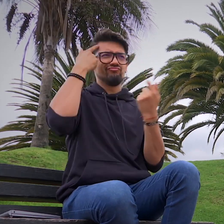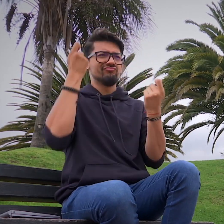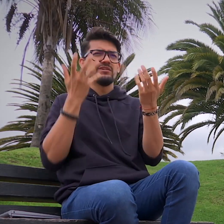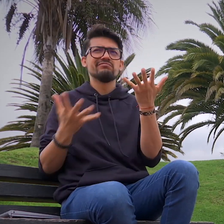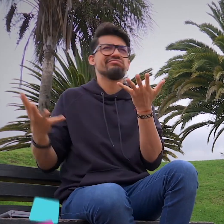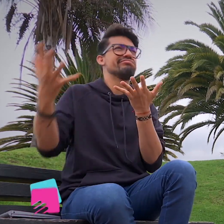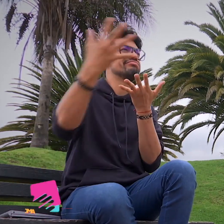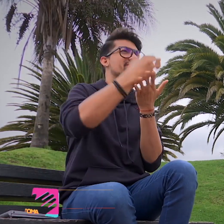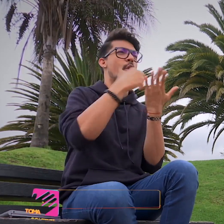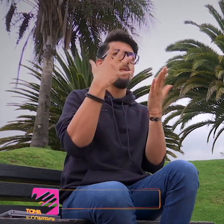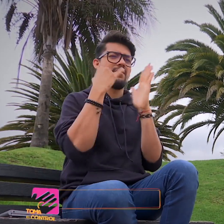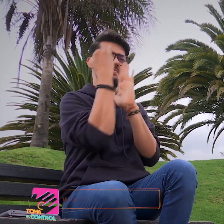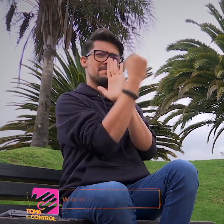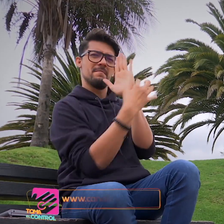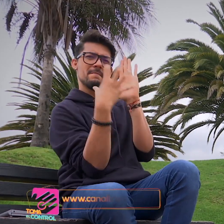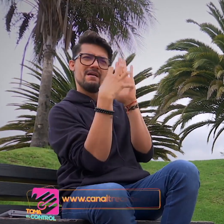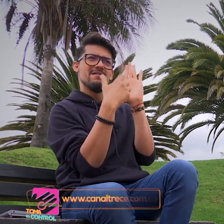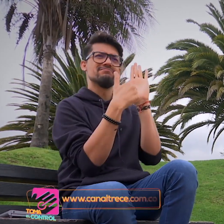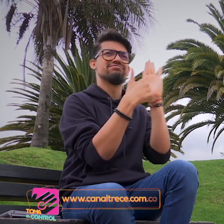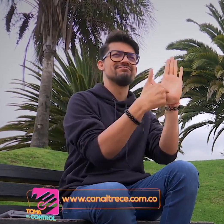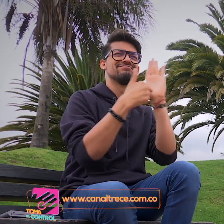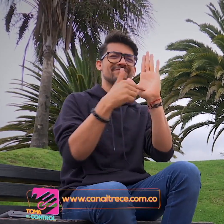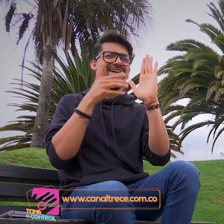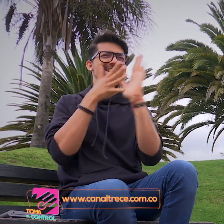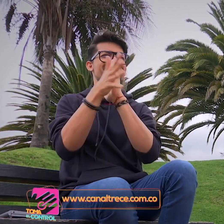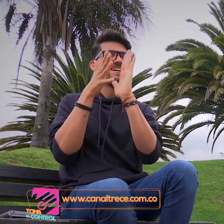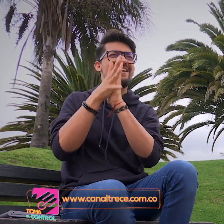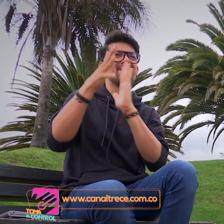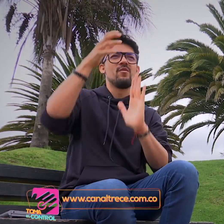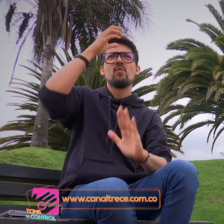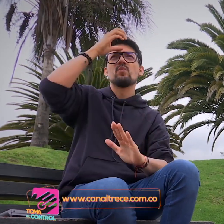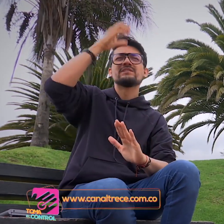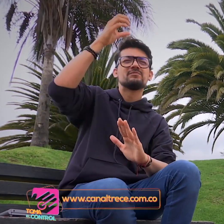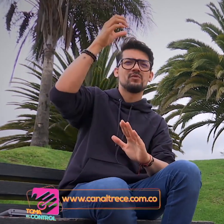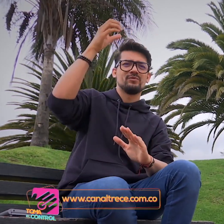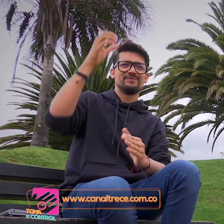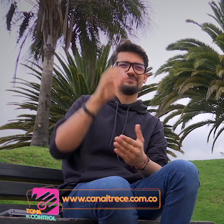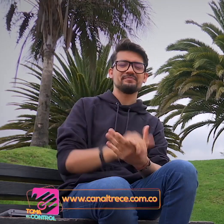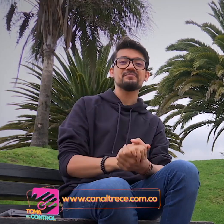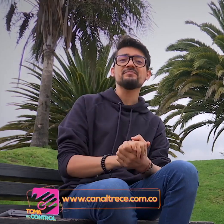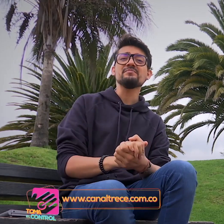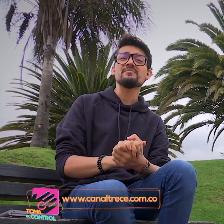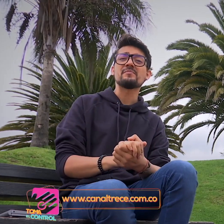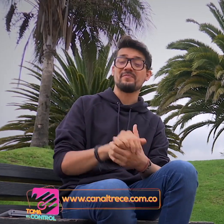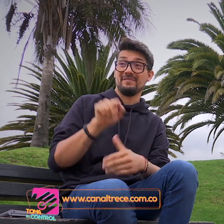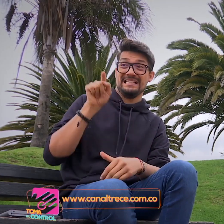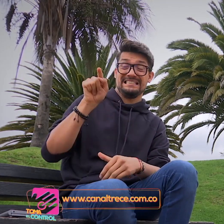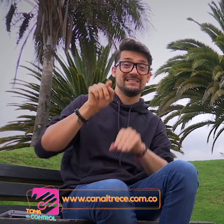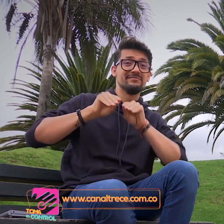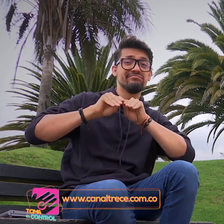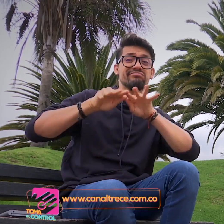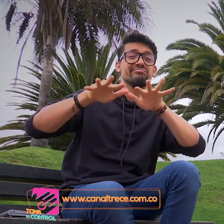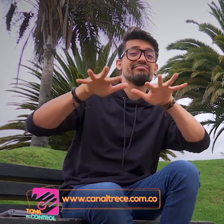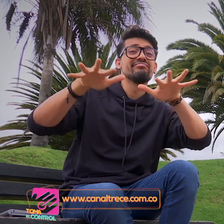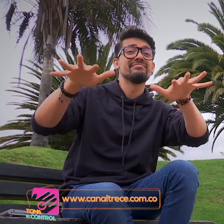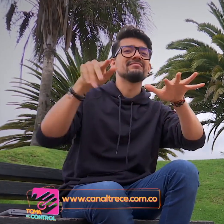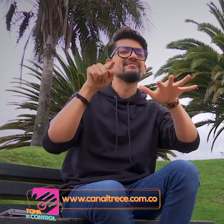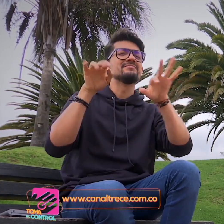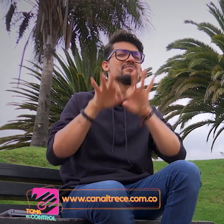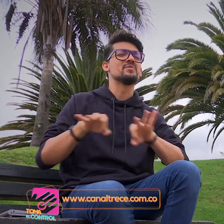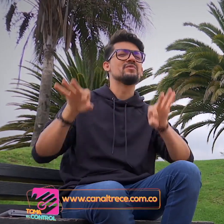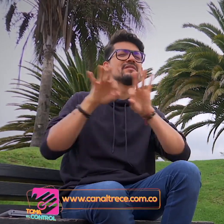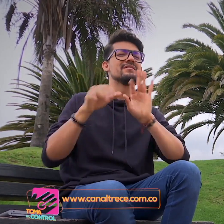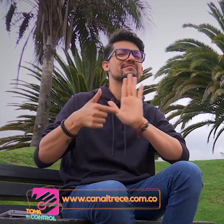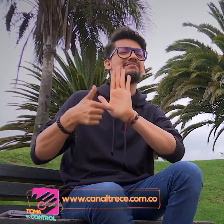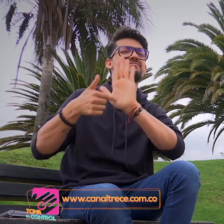utiliza las imágenes para transmitir su mensaje, ideas, conceptos, sentimientos, independientemente de la tecnología